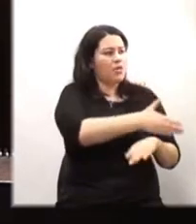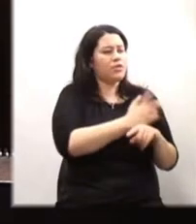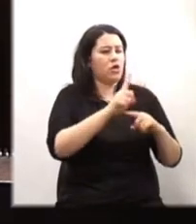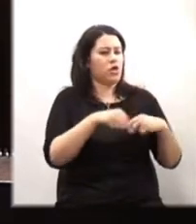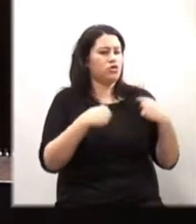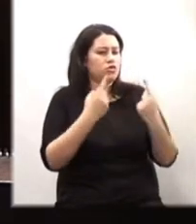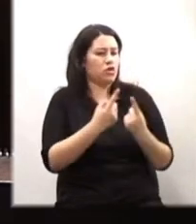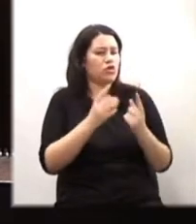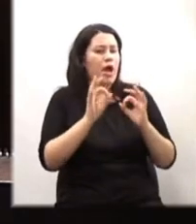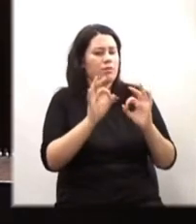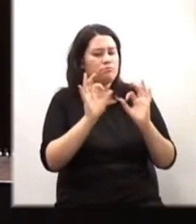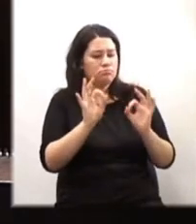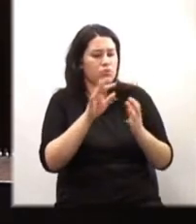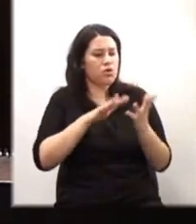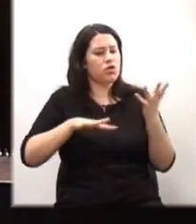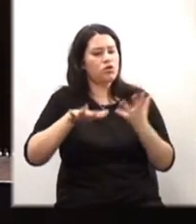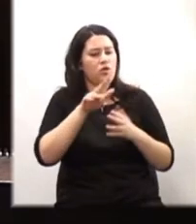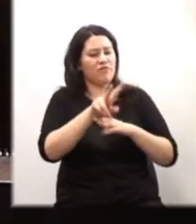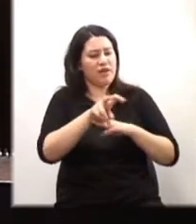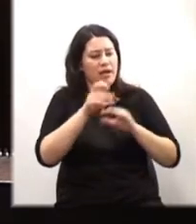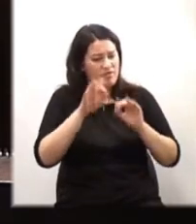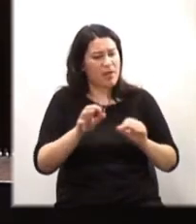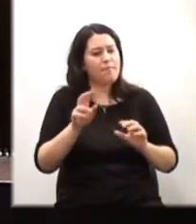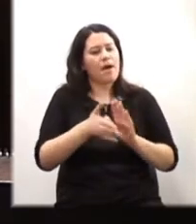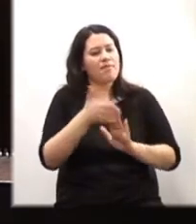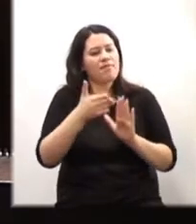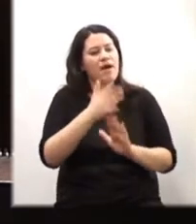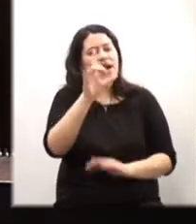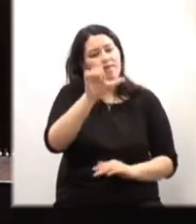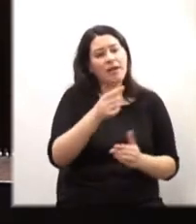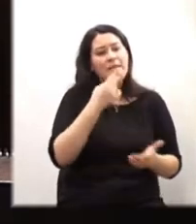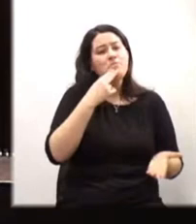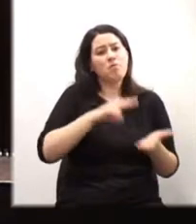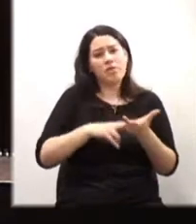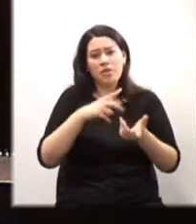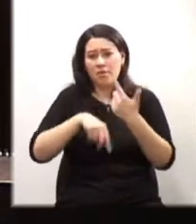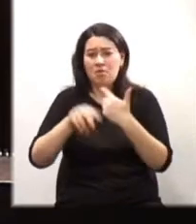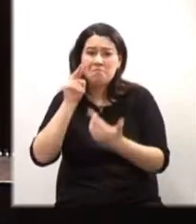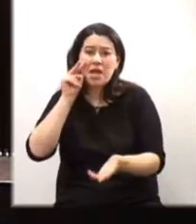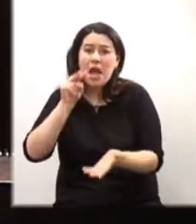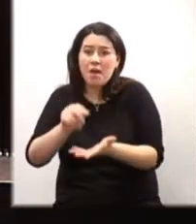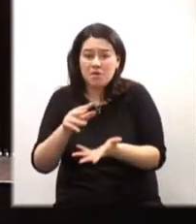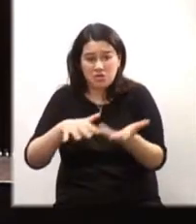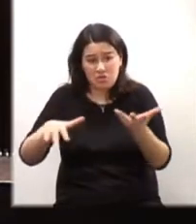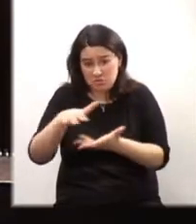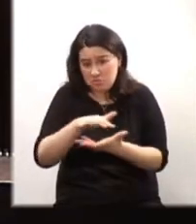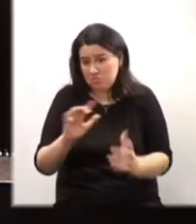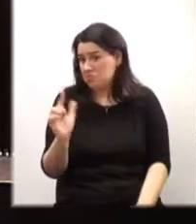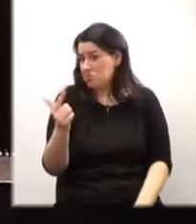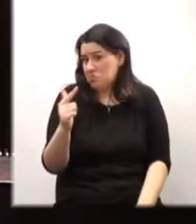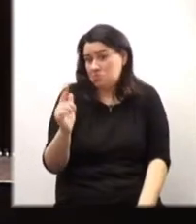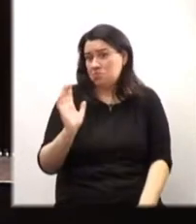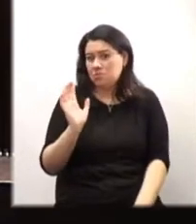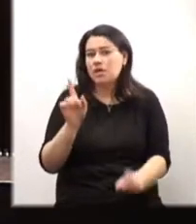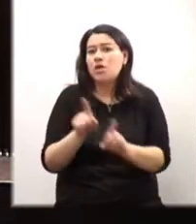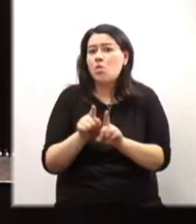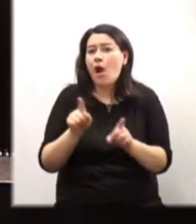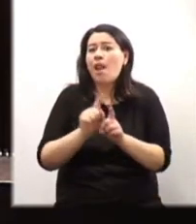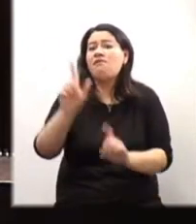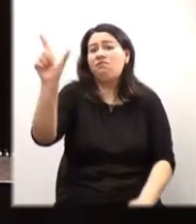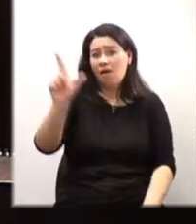las condiciones fiscales iba a hacer una rebaja de impuestos. Sin embargo, como veíamos, las condiciones no están y sin embargo se